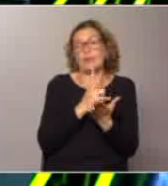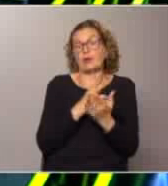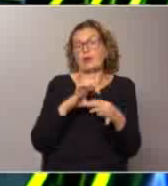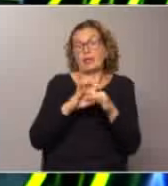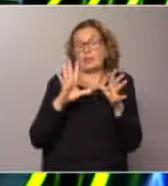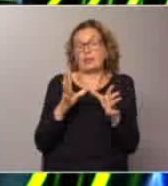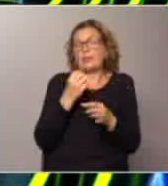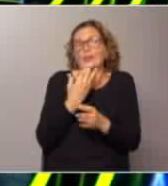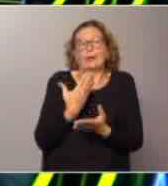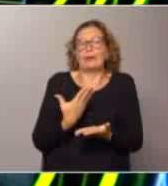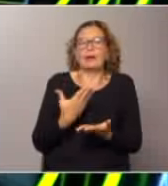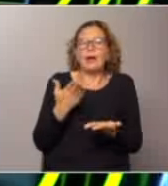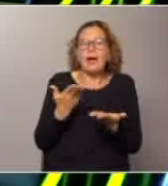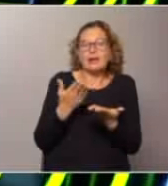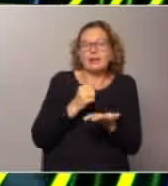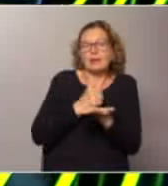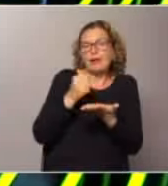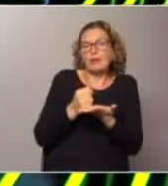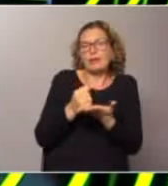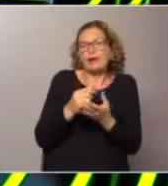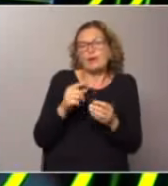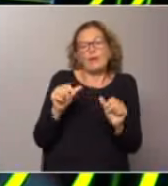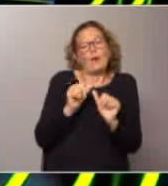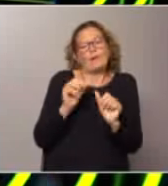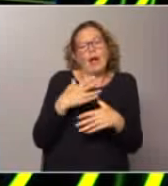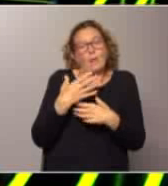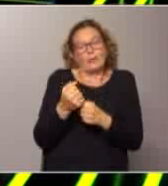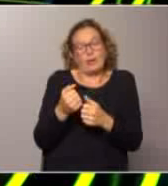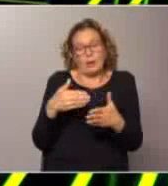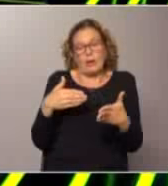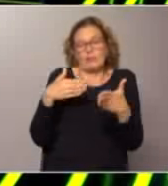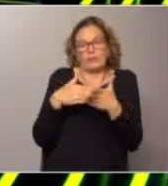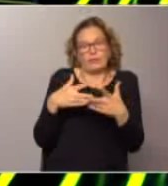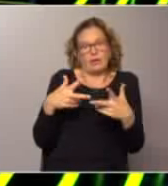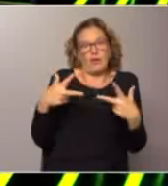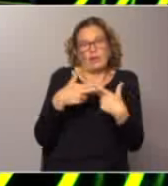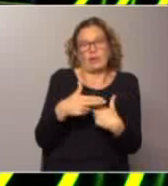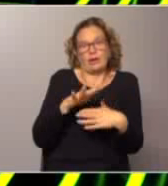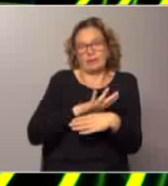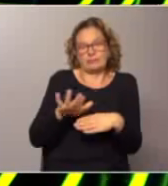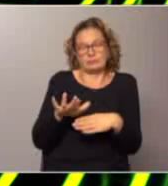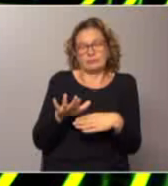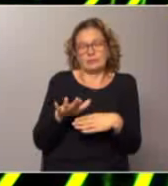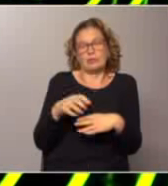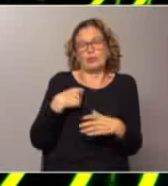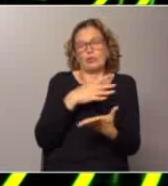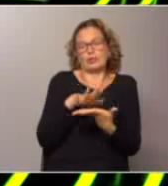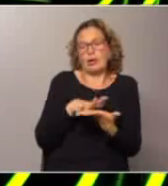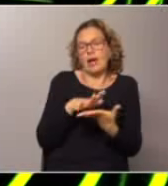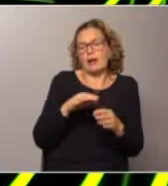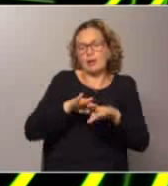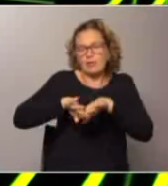porque hasta ahora no habían hecho demasiado para frenar estos fenómenos sociales que son disruptivos que dividen a la sociedad